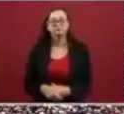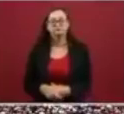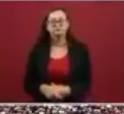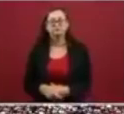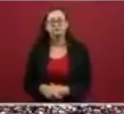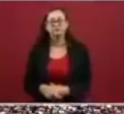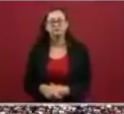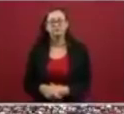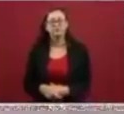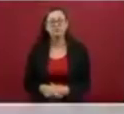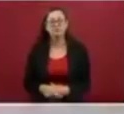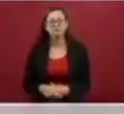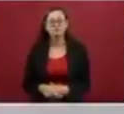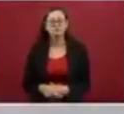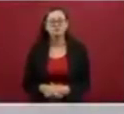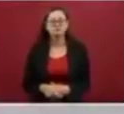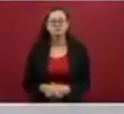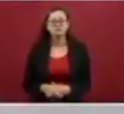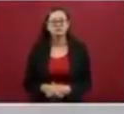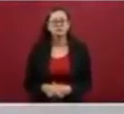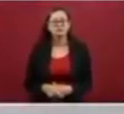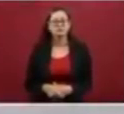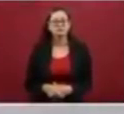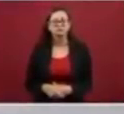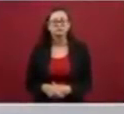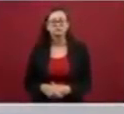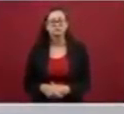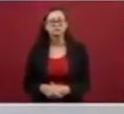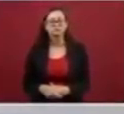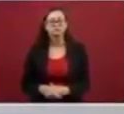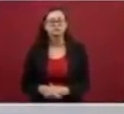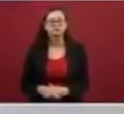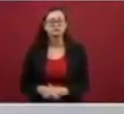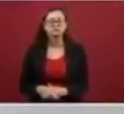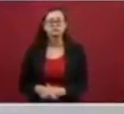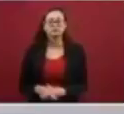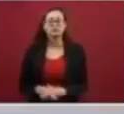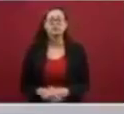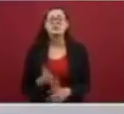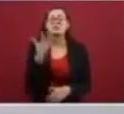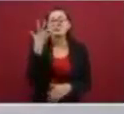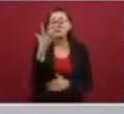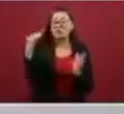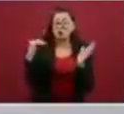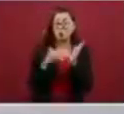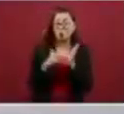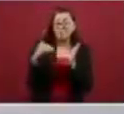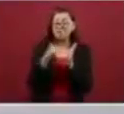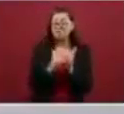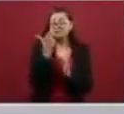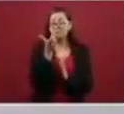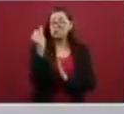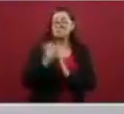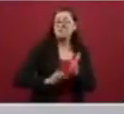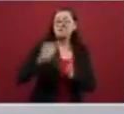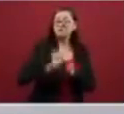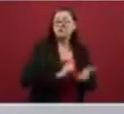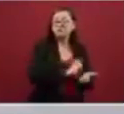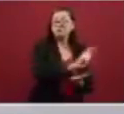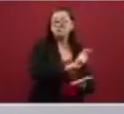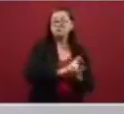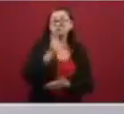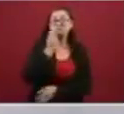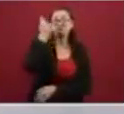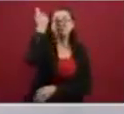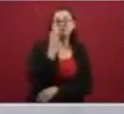Se suprimió la pensión de 5 millones de pesos mensuales a los expresidentes de la